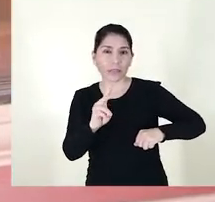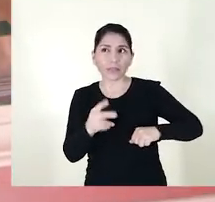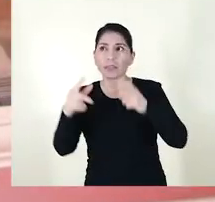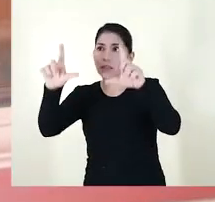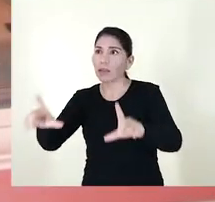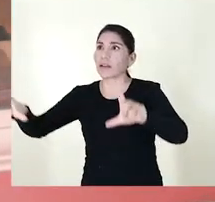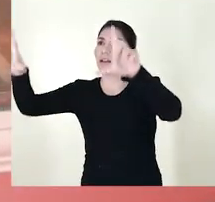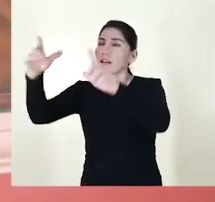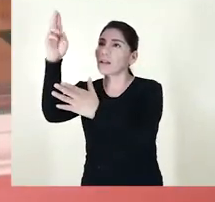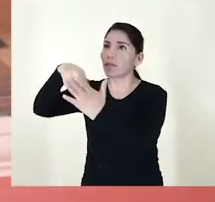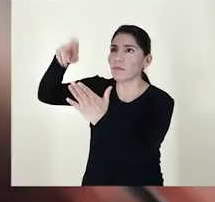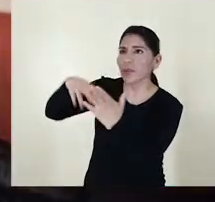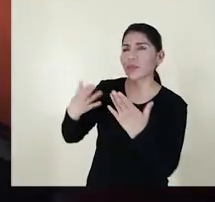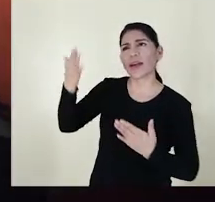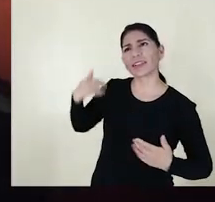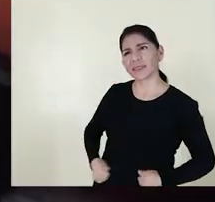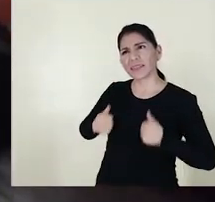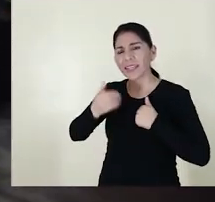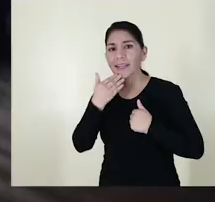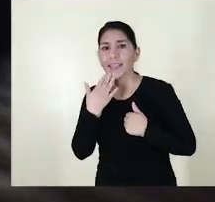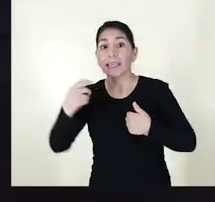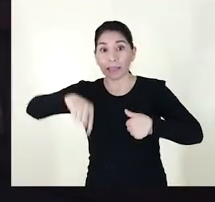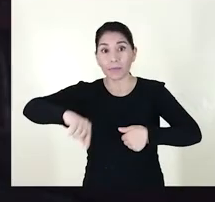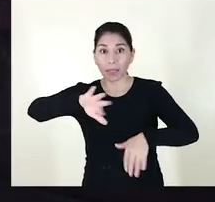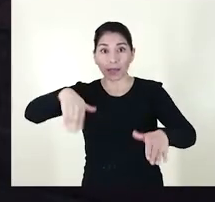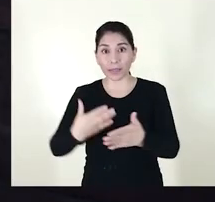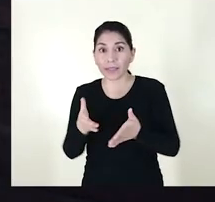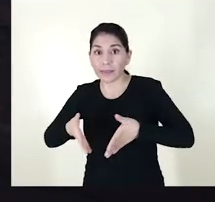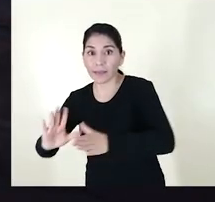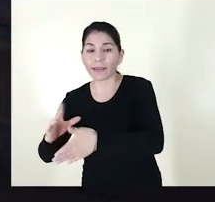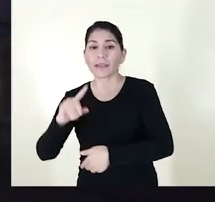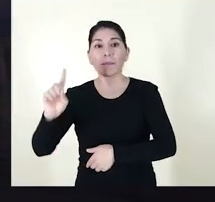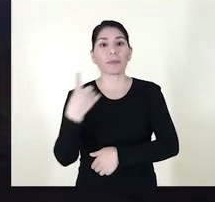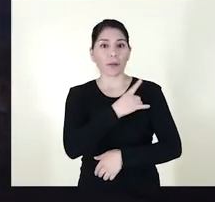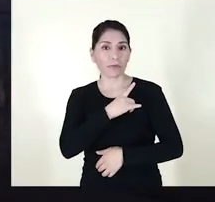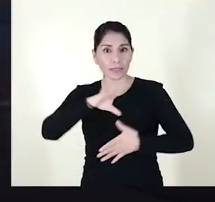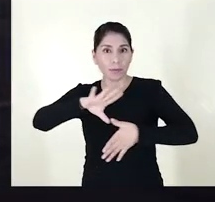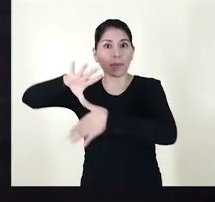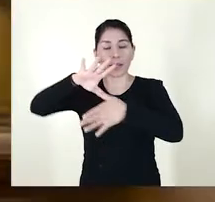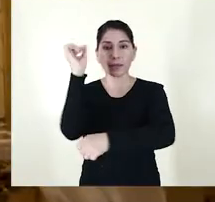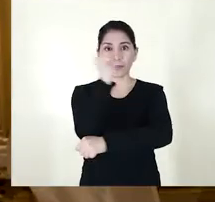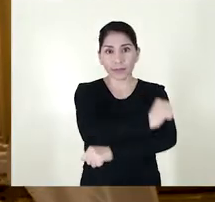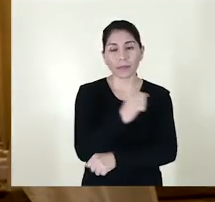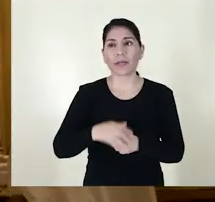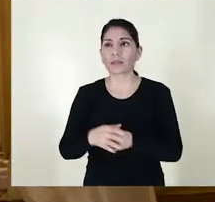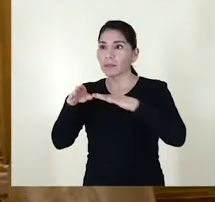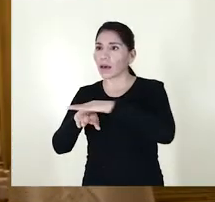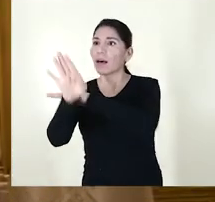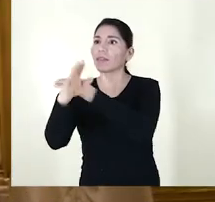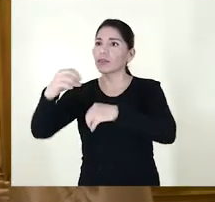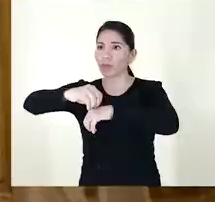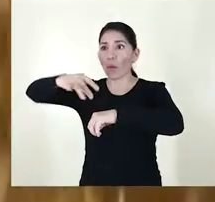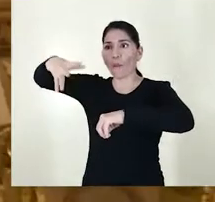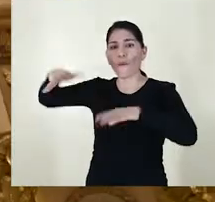fundador y su hermosa biblioteca. En Santo Domingo nació la primera universidad de América, San Marcos. La iglesia con un